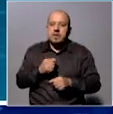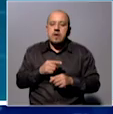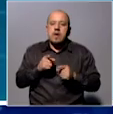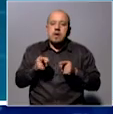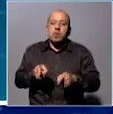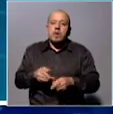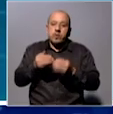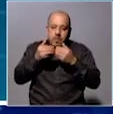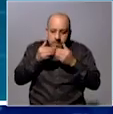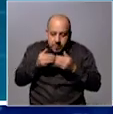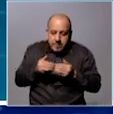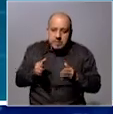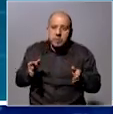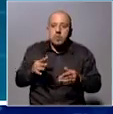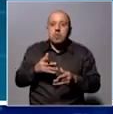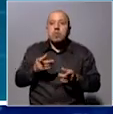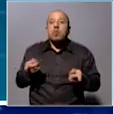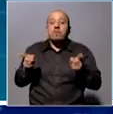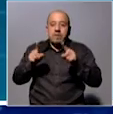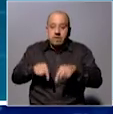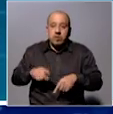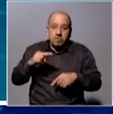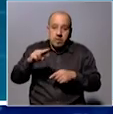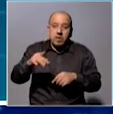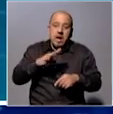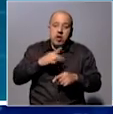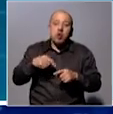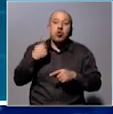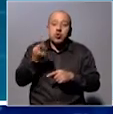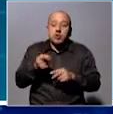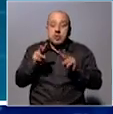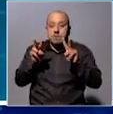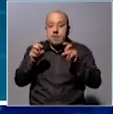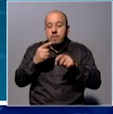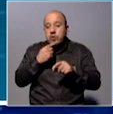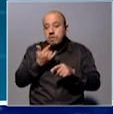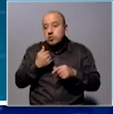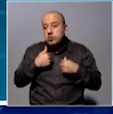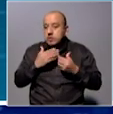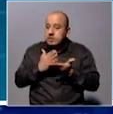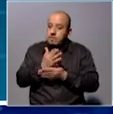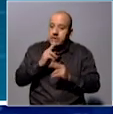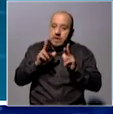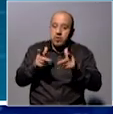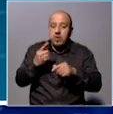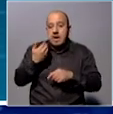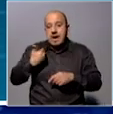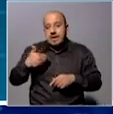Cuando empecemos a salir de todo esto, vamos a pasar por otras cuestiones. Por ejemplo, yo siempre digo que en